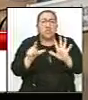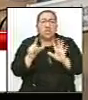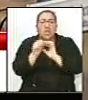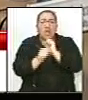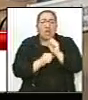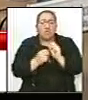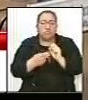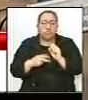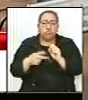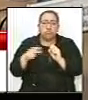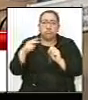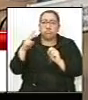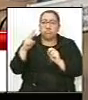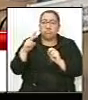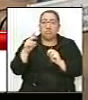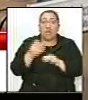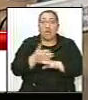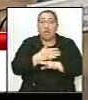Ha pasado